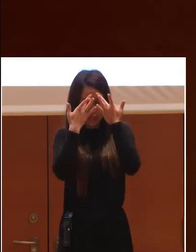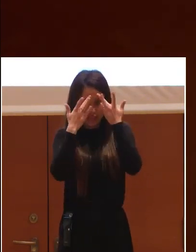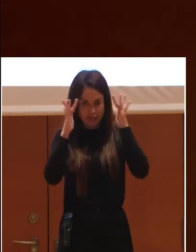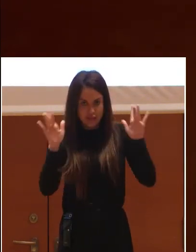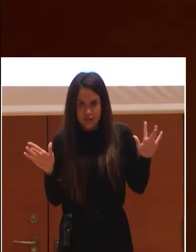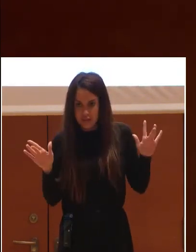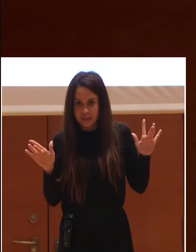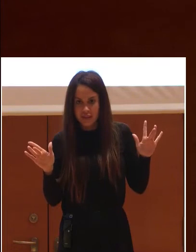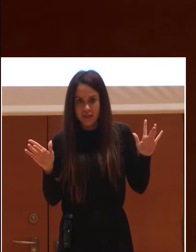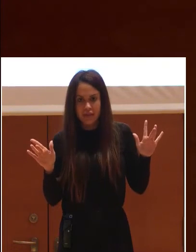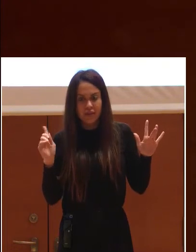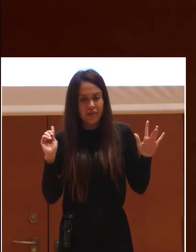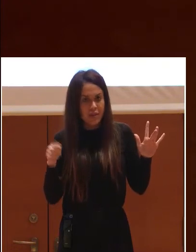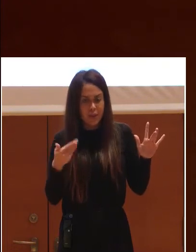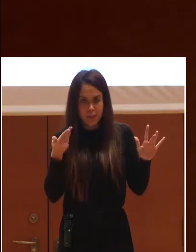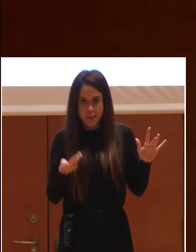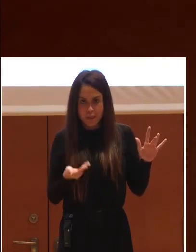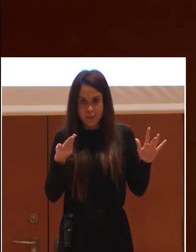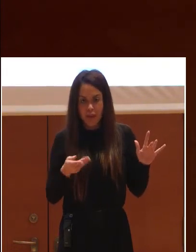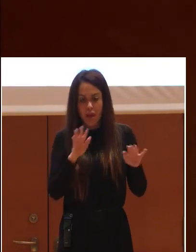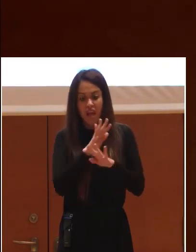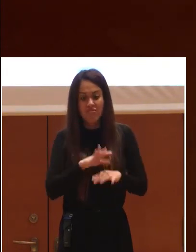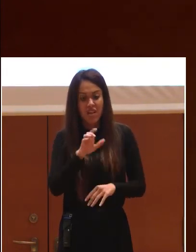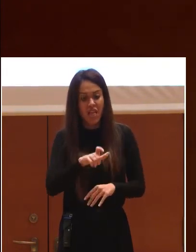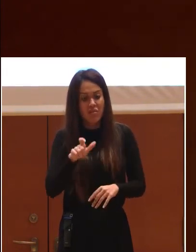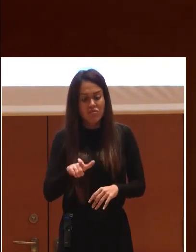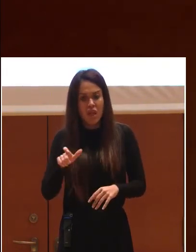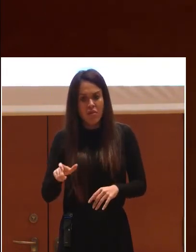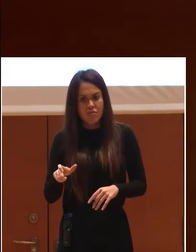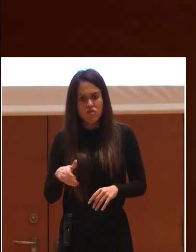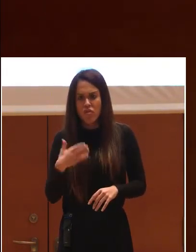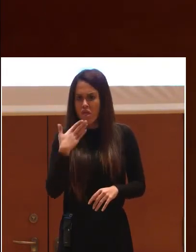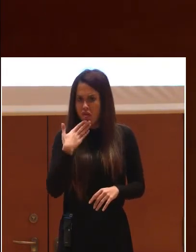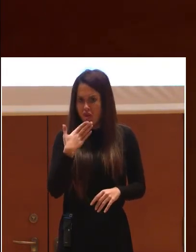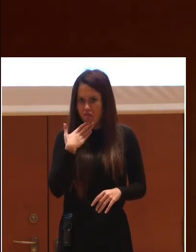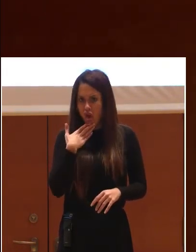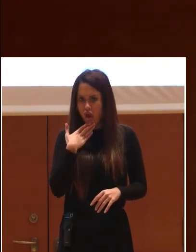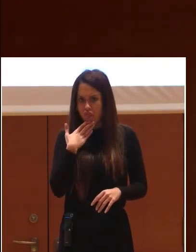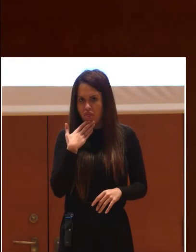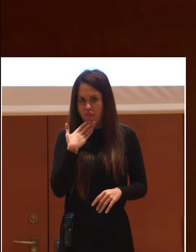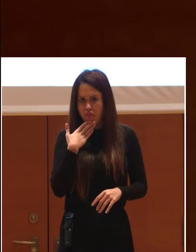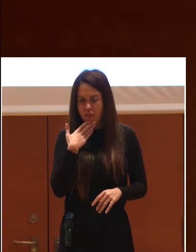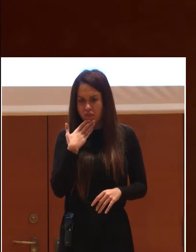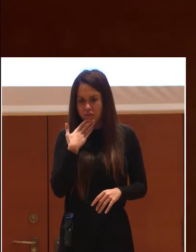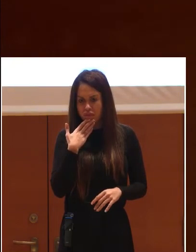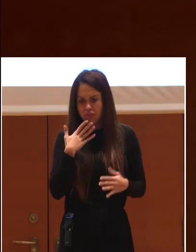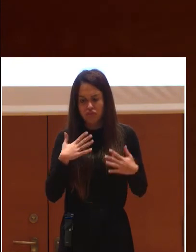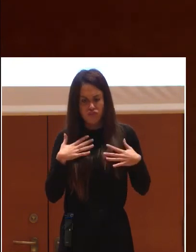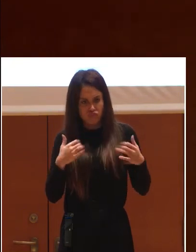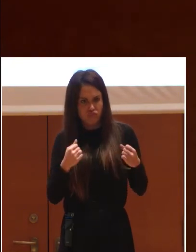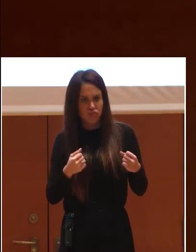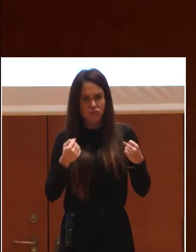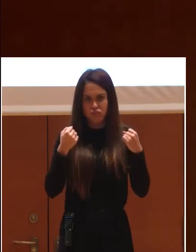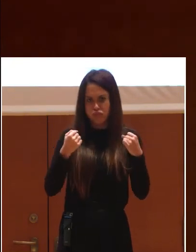me refiero a la importancia del voluntariado se utiliza Señor en el burgo medieval en el